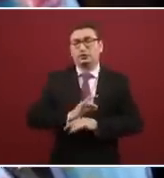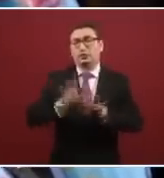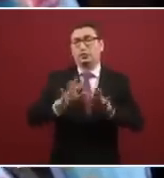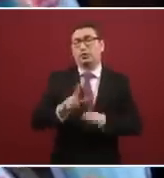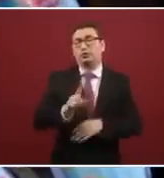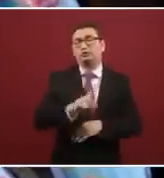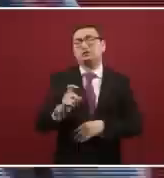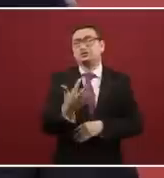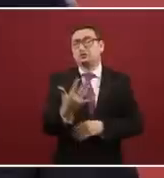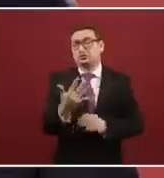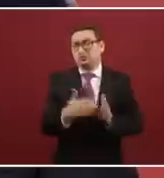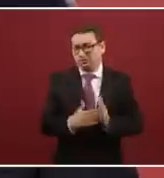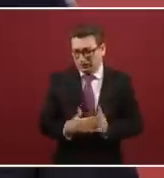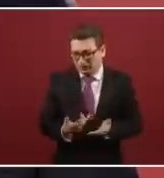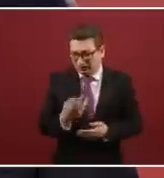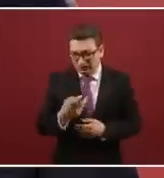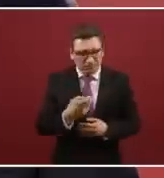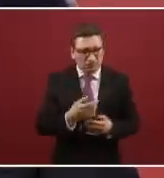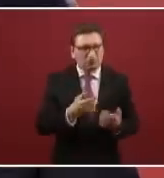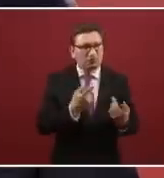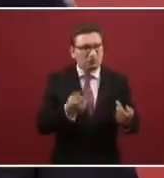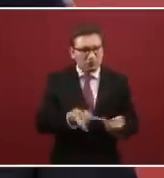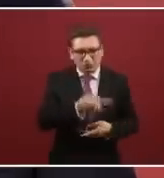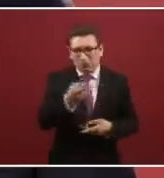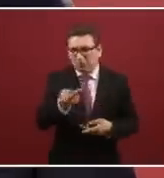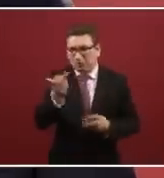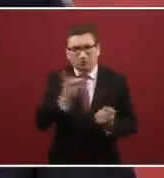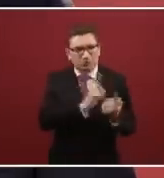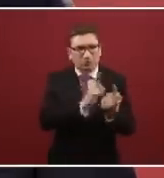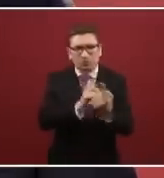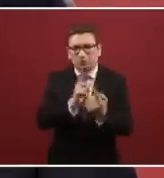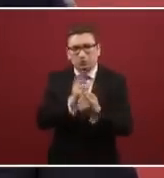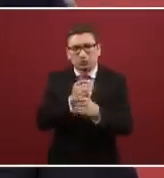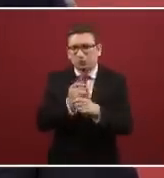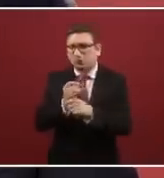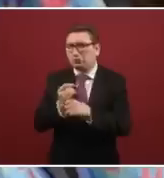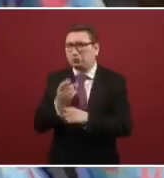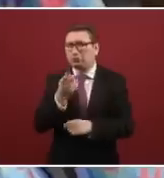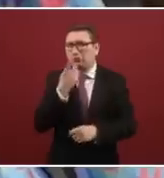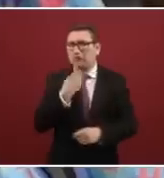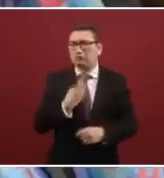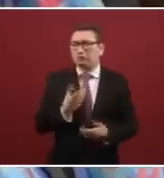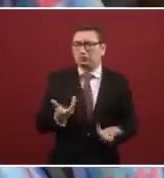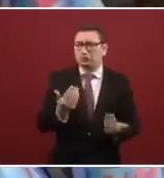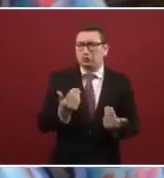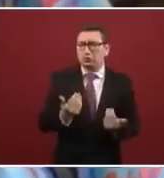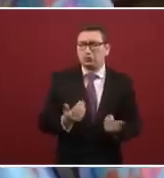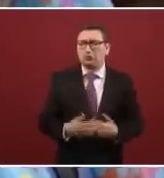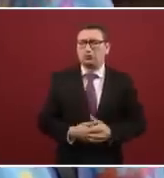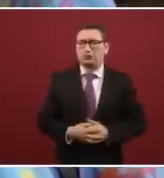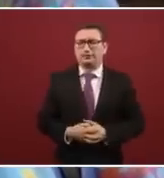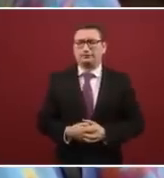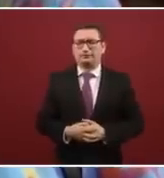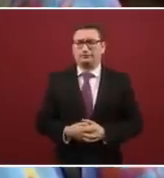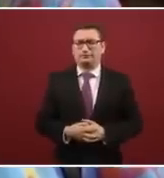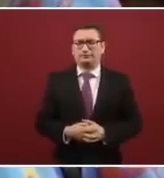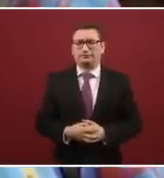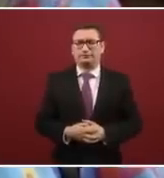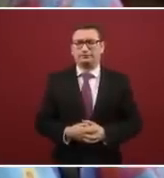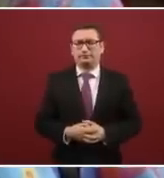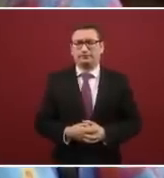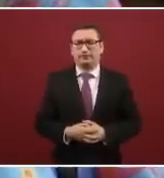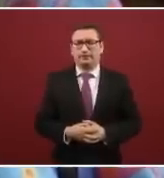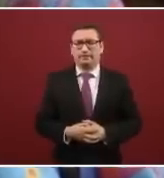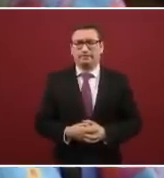mil. No encontré ningún testimonio que fuera en ese sentido, presidente. Hay la